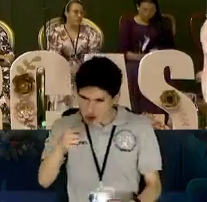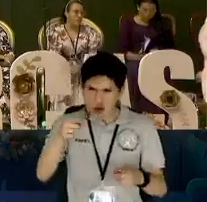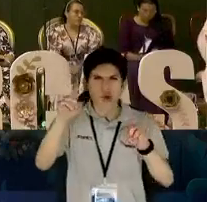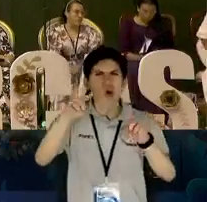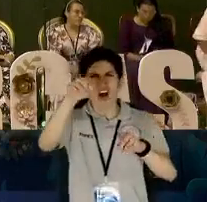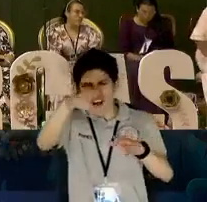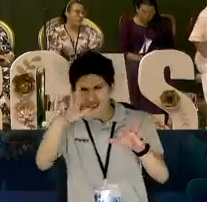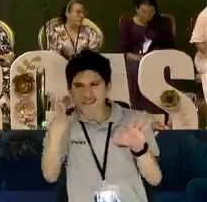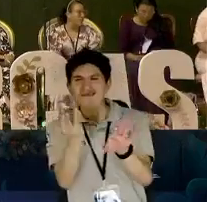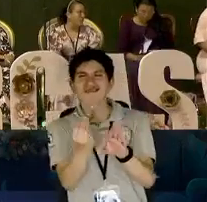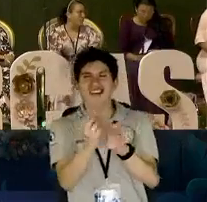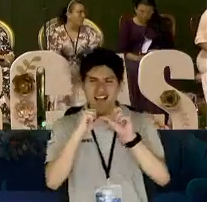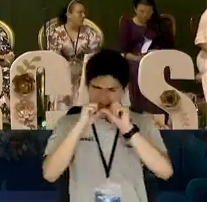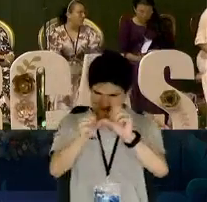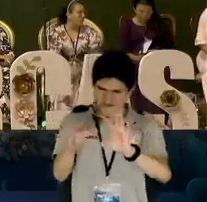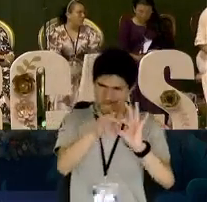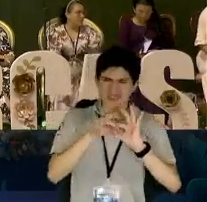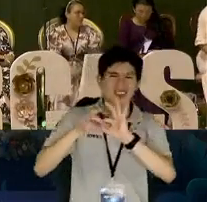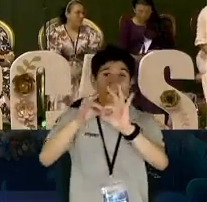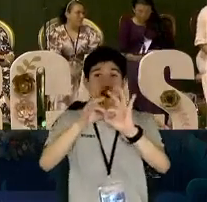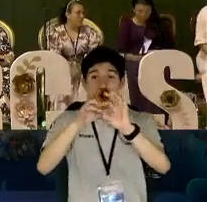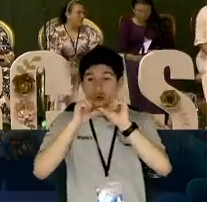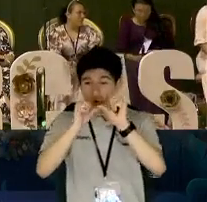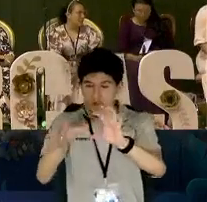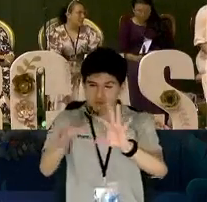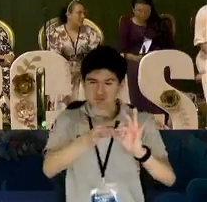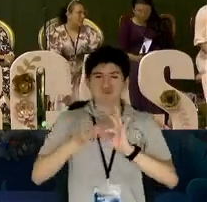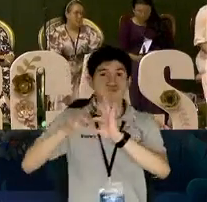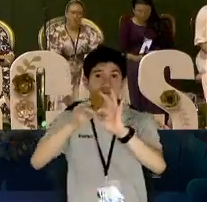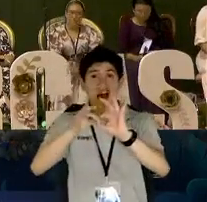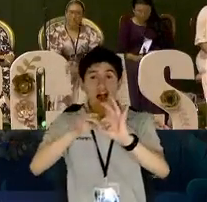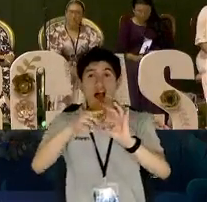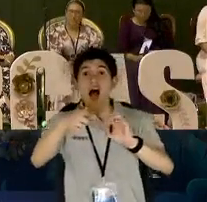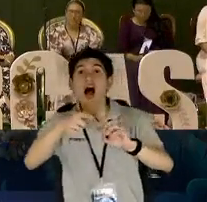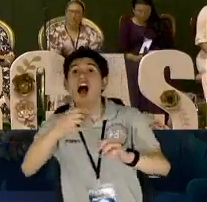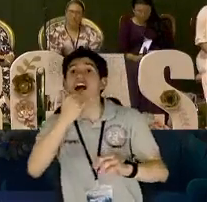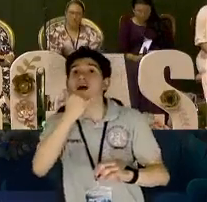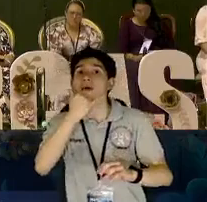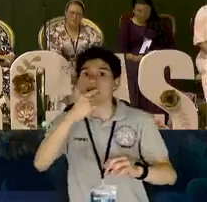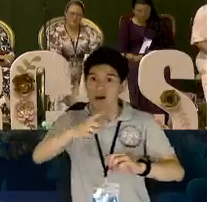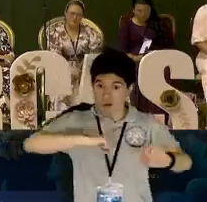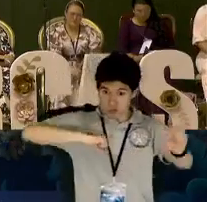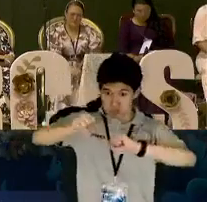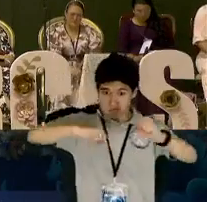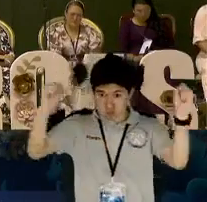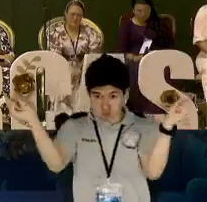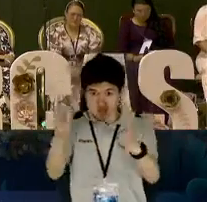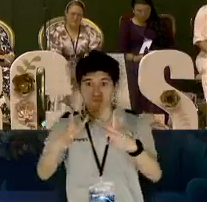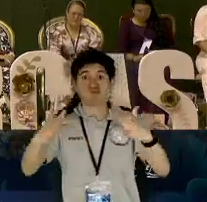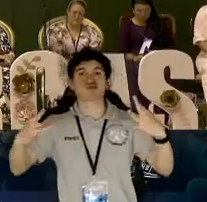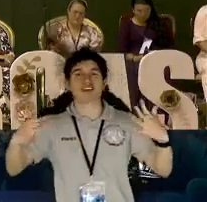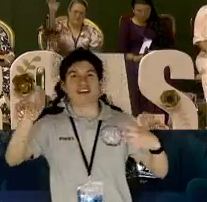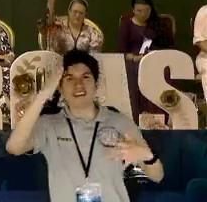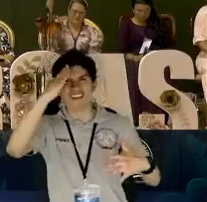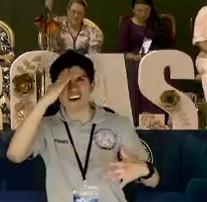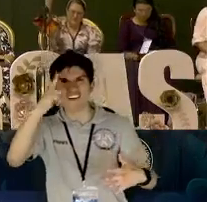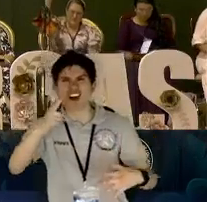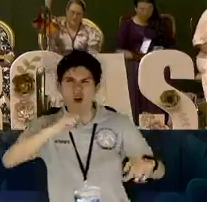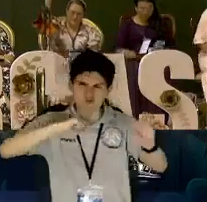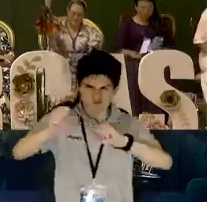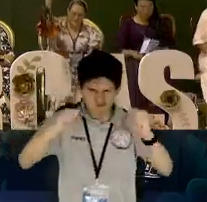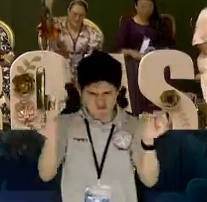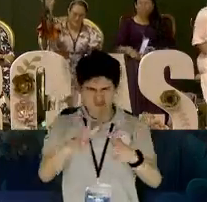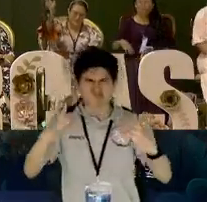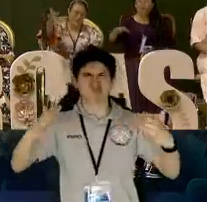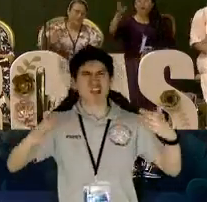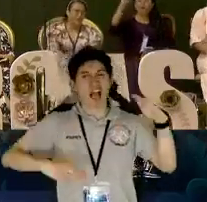permanece la unidad, del Señor hace milagros. ¿Y sabe cuál es el milagro más grande? La transformación y la redención de la vida